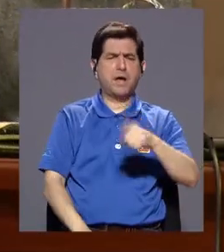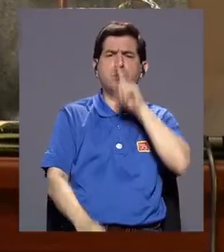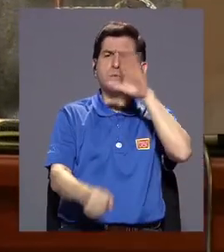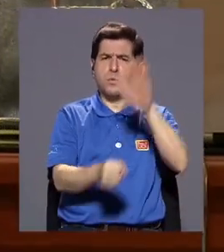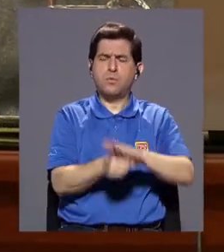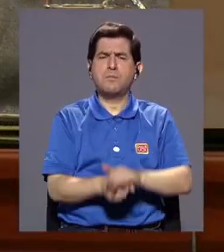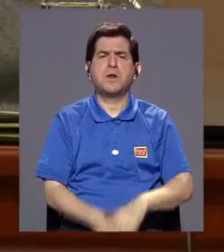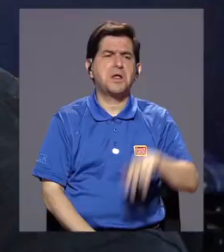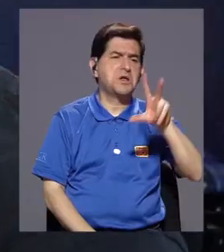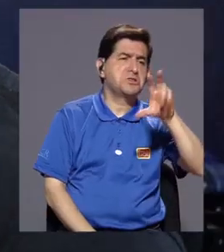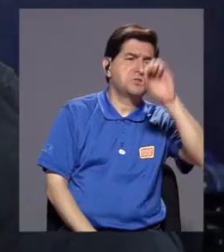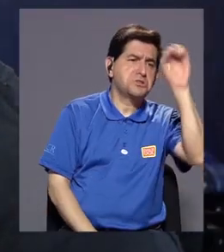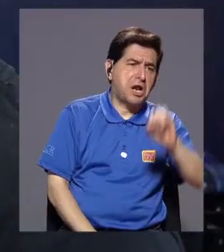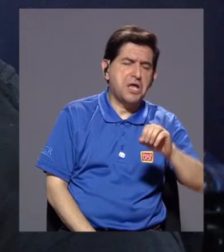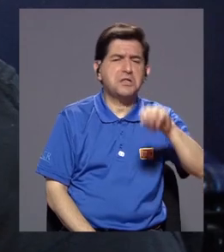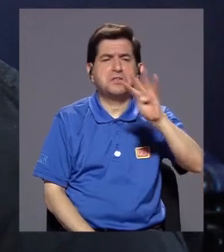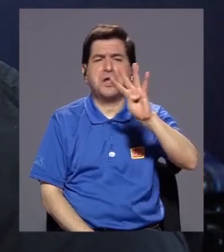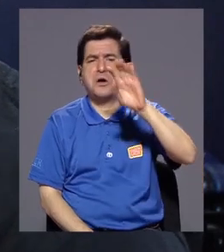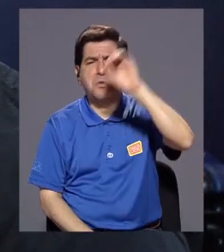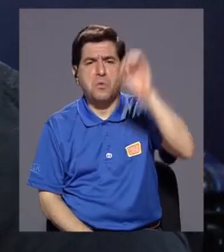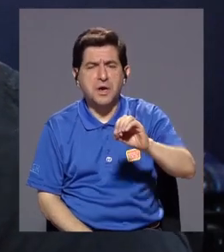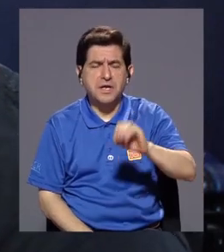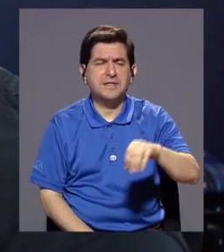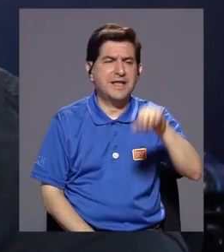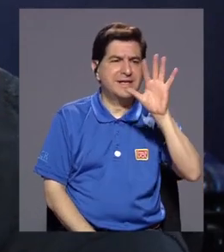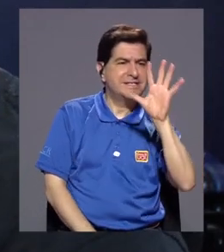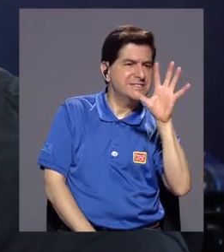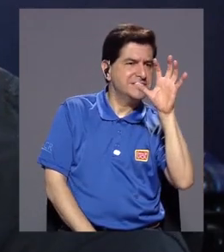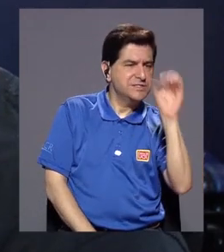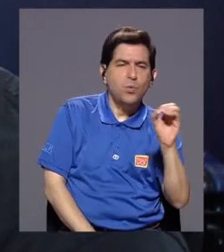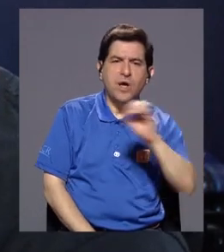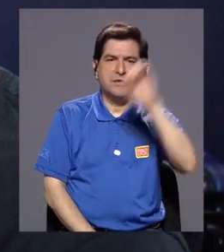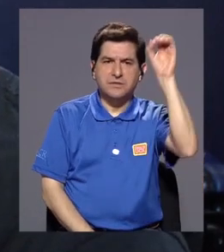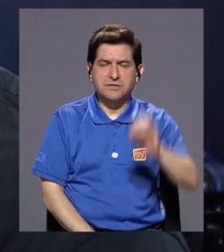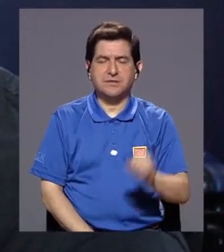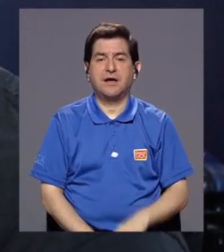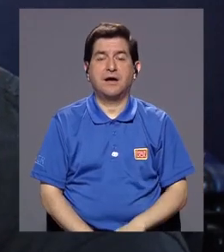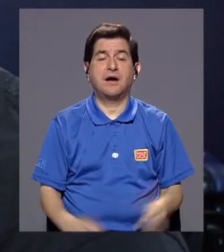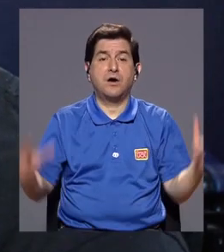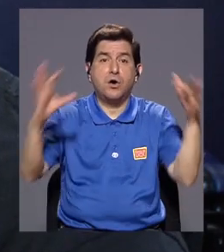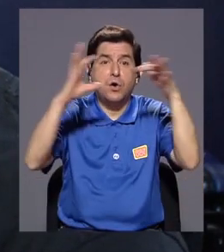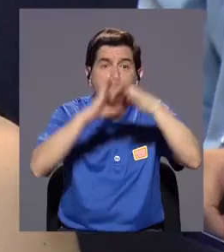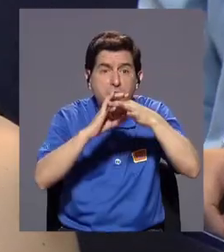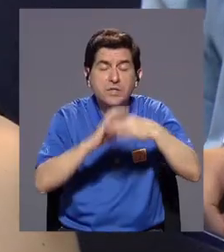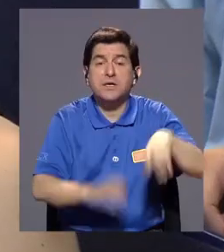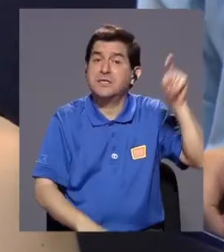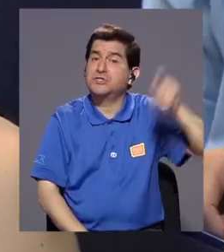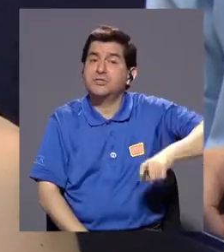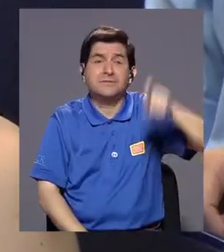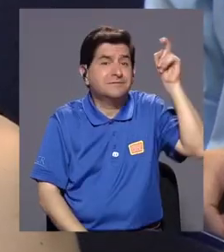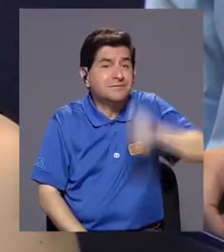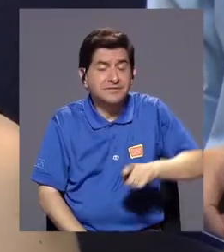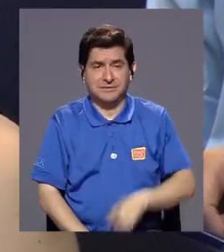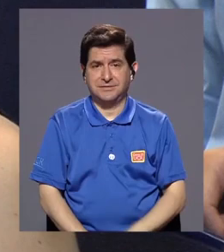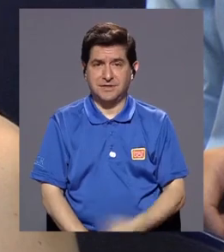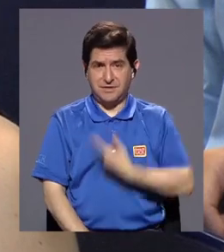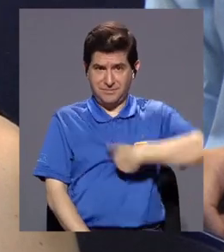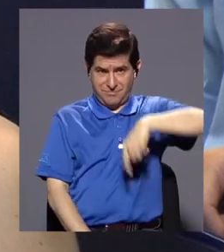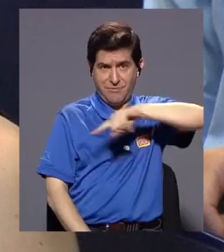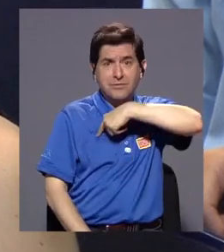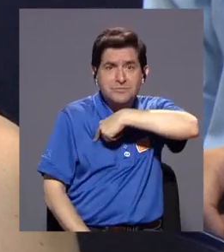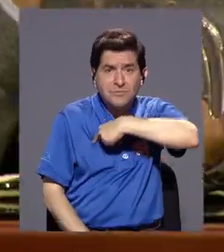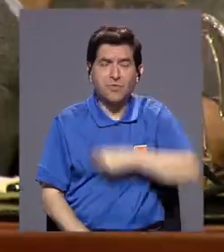40%, en un 50%. Y la coordinación es esencial para que nosotros, como Universidad de Costa